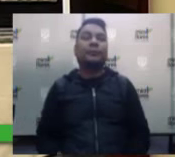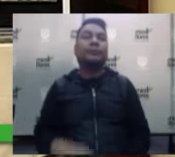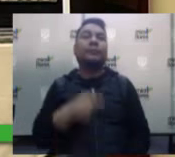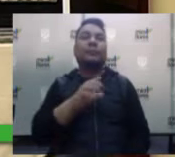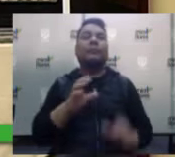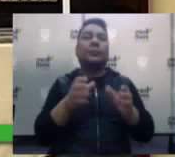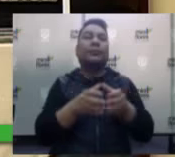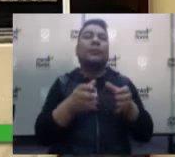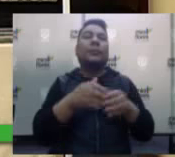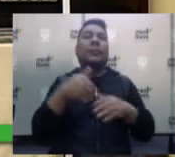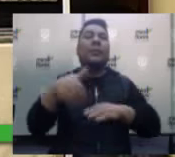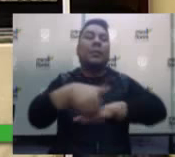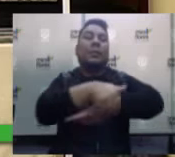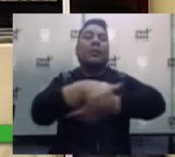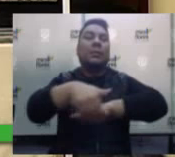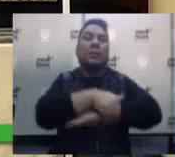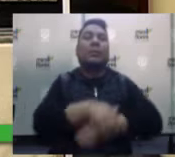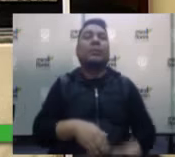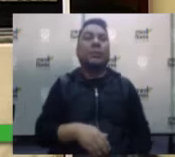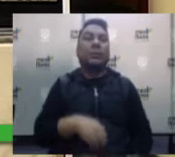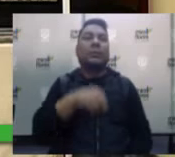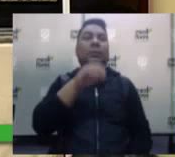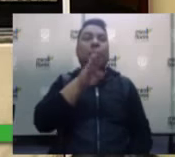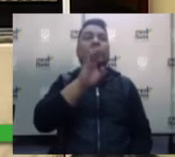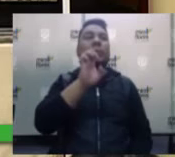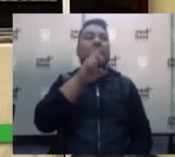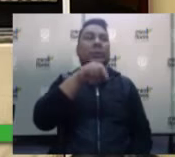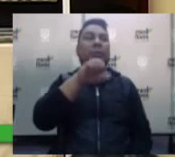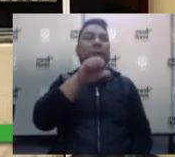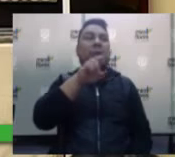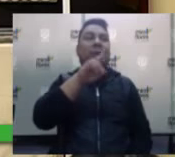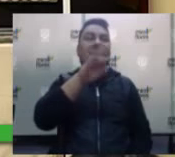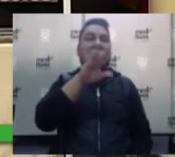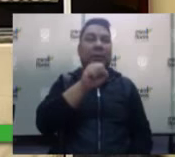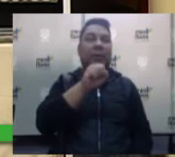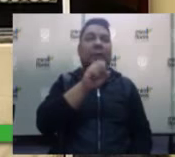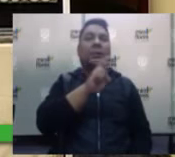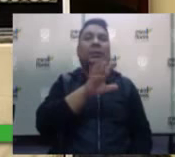Ubicación 28, Avenida Alfredo Benavides, cuadra 25, frente al